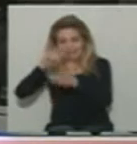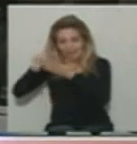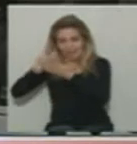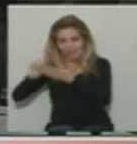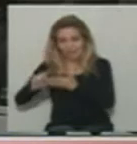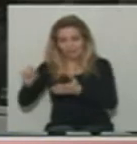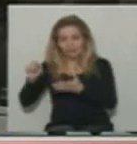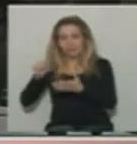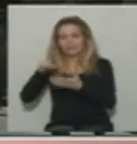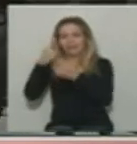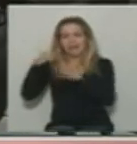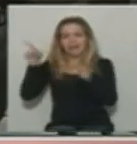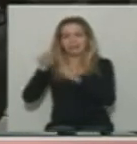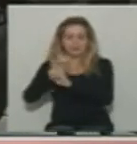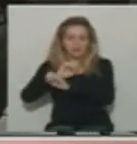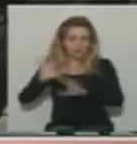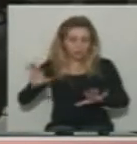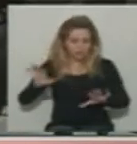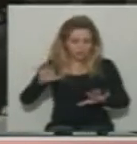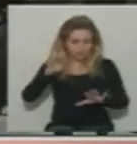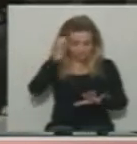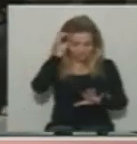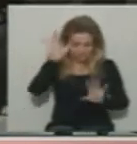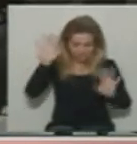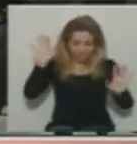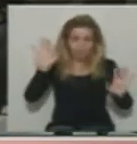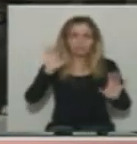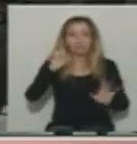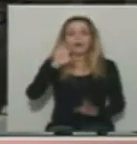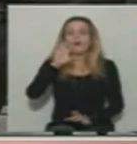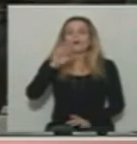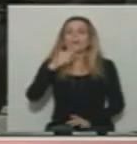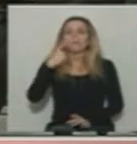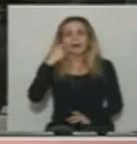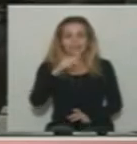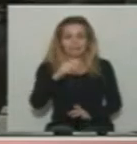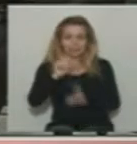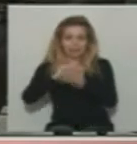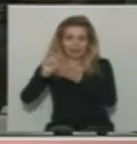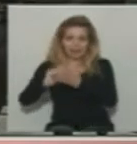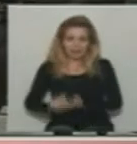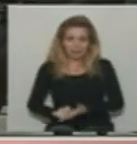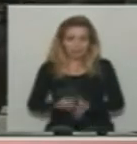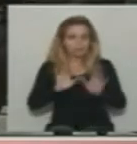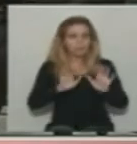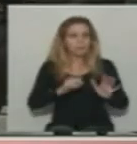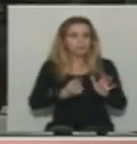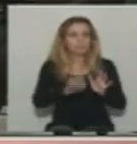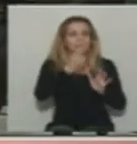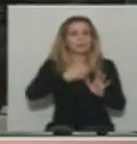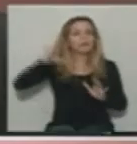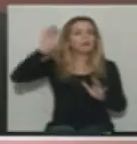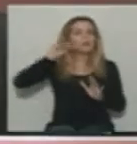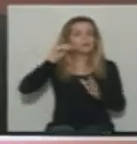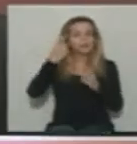Ahí discutimos en familia. Pero bueno. Todo lo de Copani es bueno y sobre todo el himno de River. Podemos escucharlo de Narváez cortito. Dale, vamos a escucharlo de porque